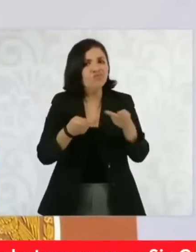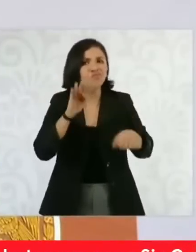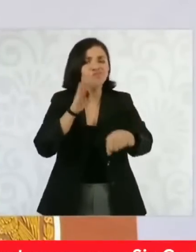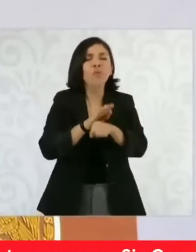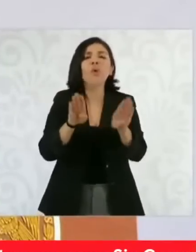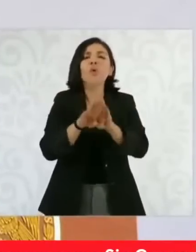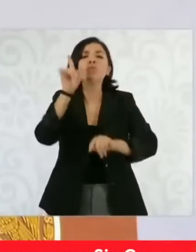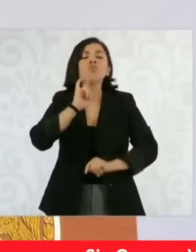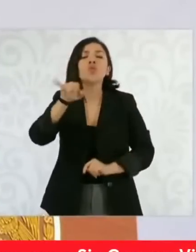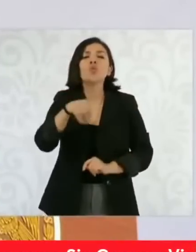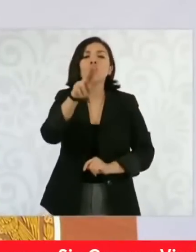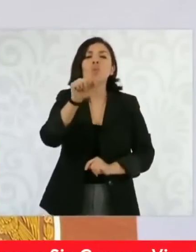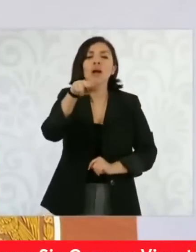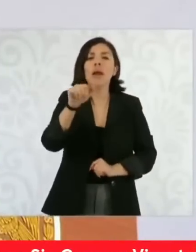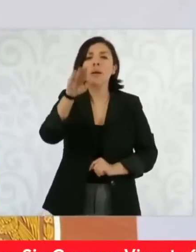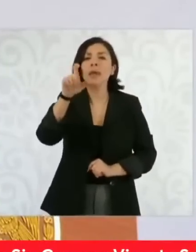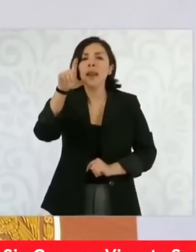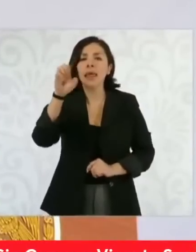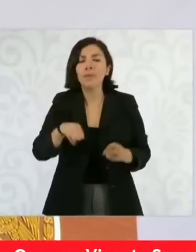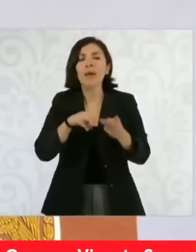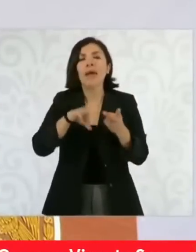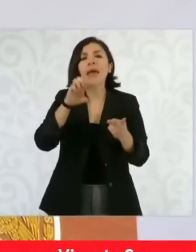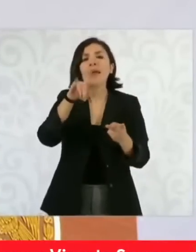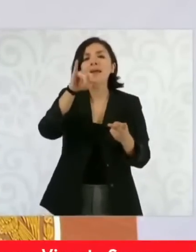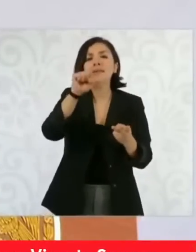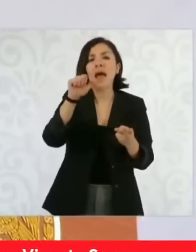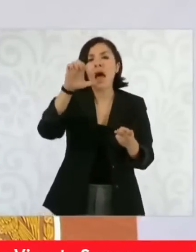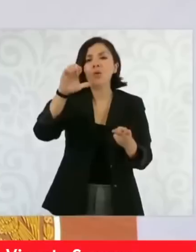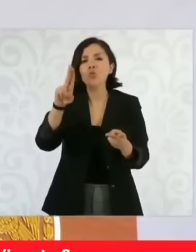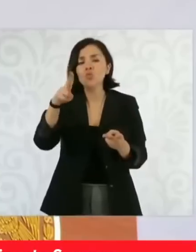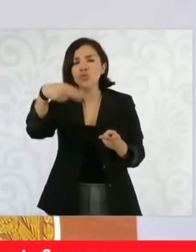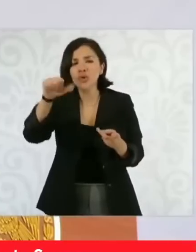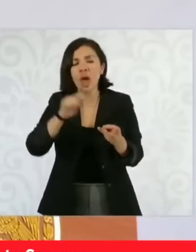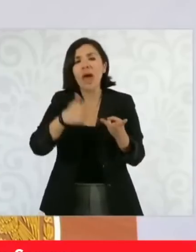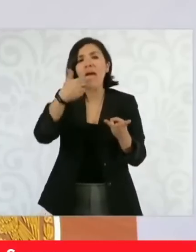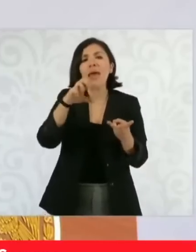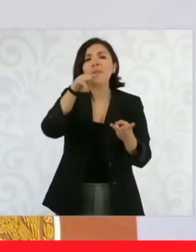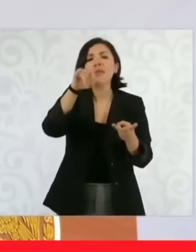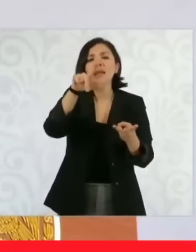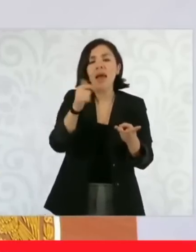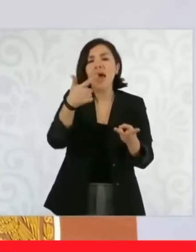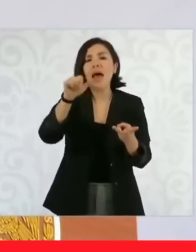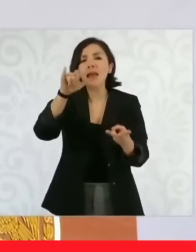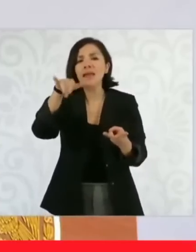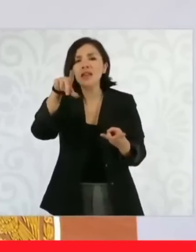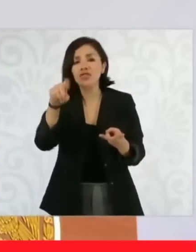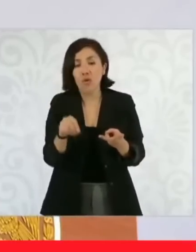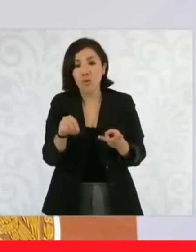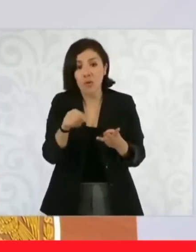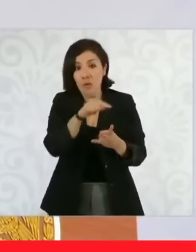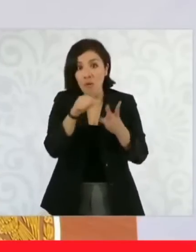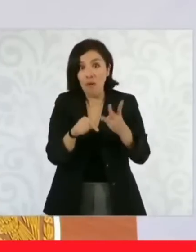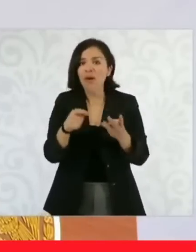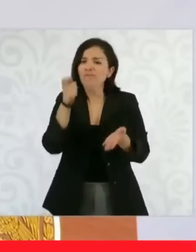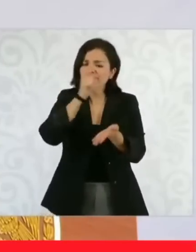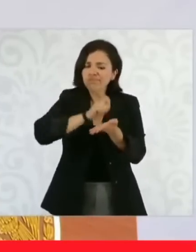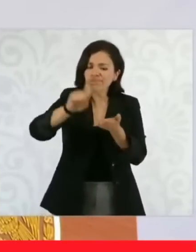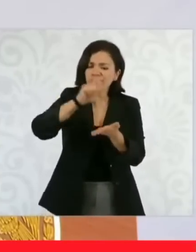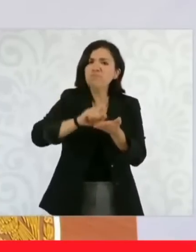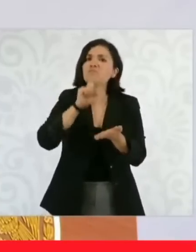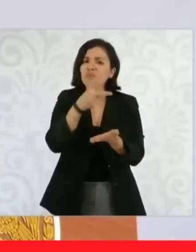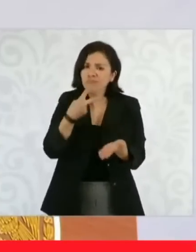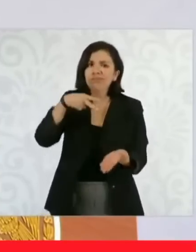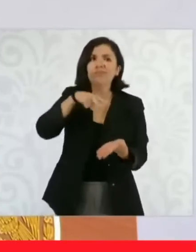Juana Belén Gutiérrez, Elisa Acuña y Hermila Galindo Acosta, quienes con su pluma y